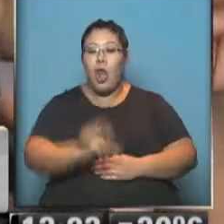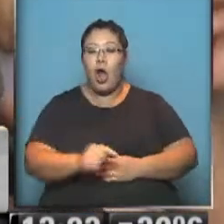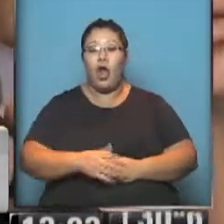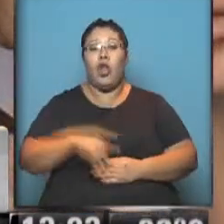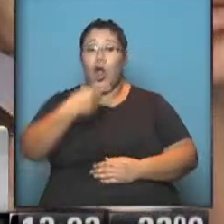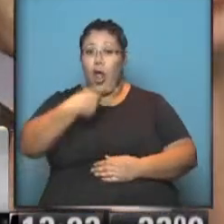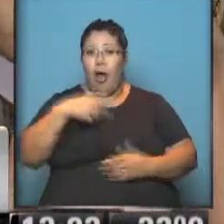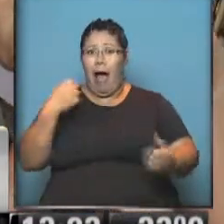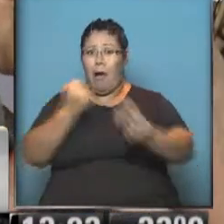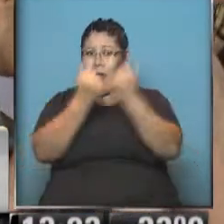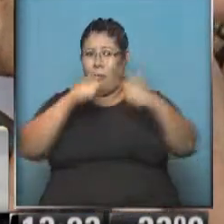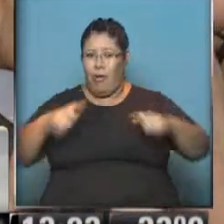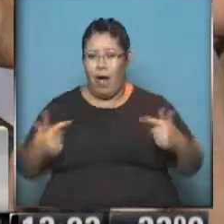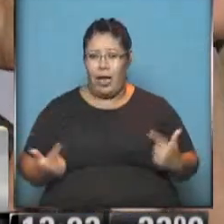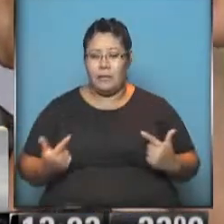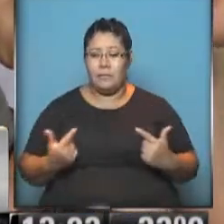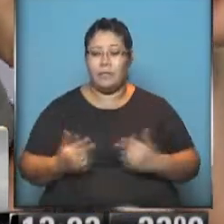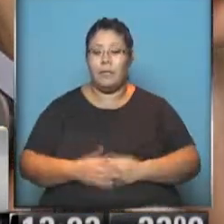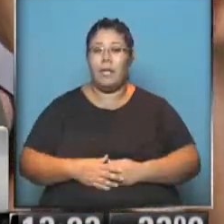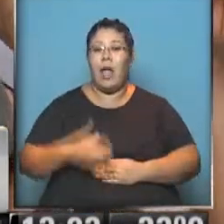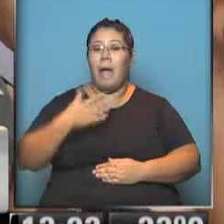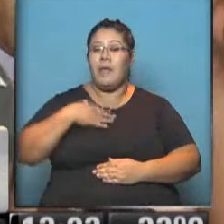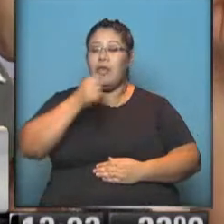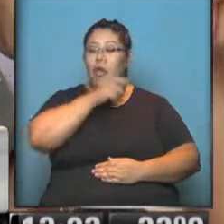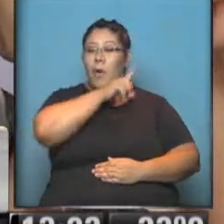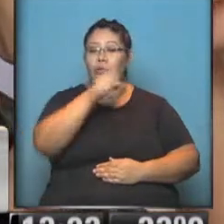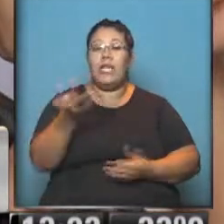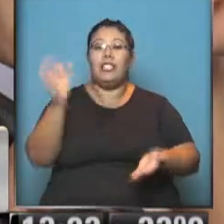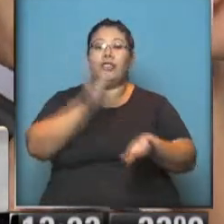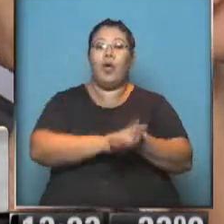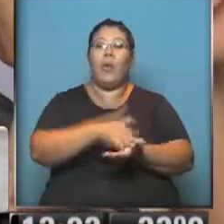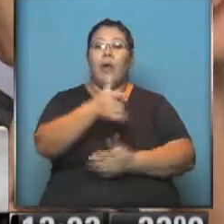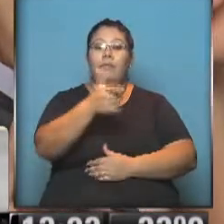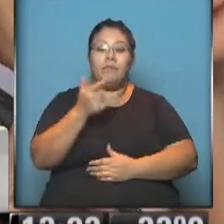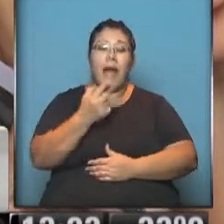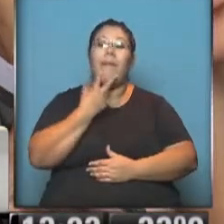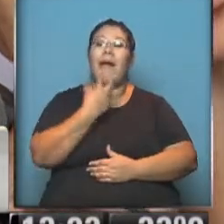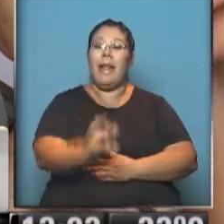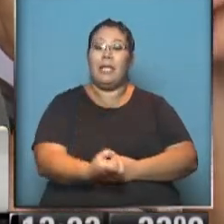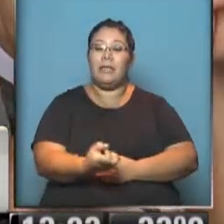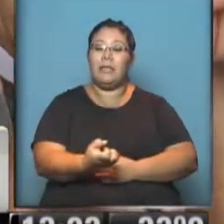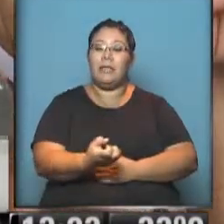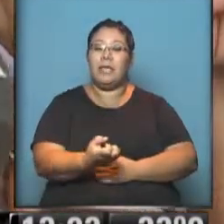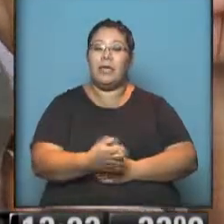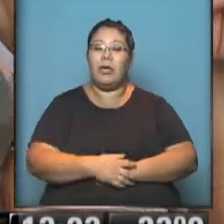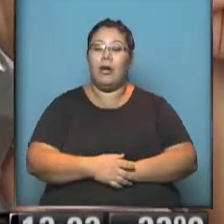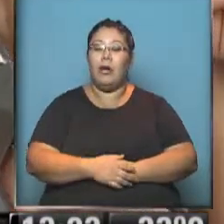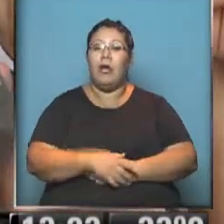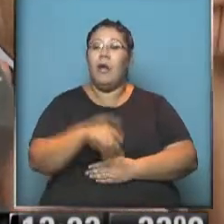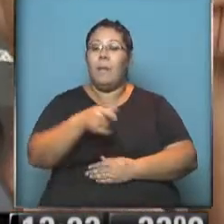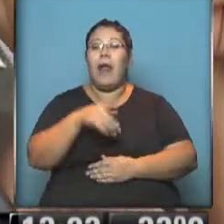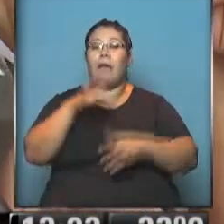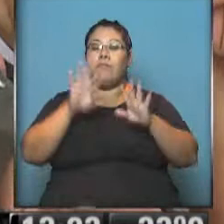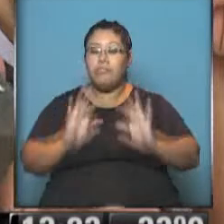de acuerdo con esa visión respecto de la tarea que se tiene que llevar en la práctica en las calles para ordenar las cosas que pueden